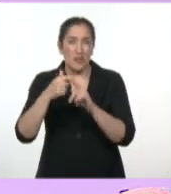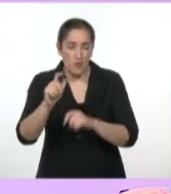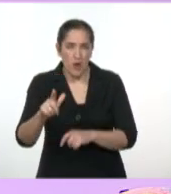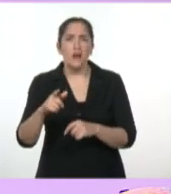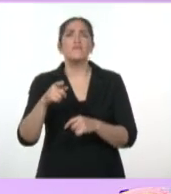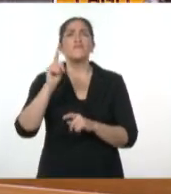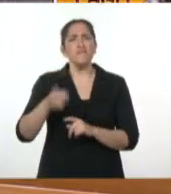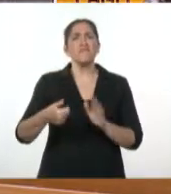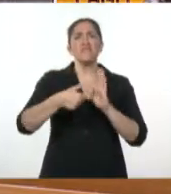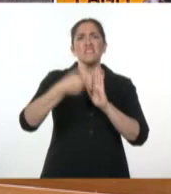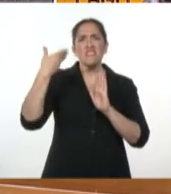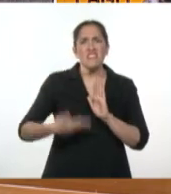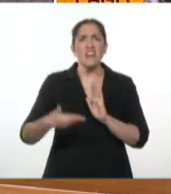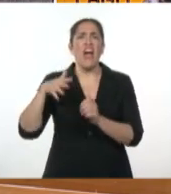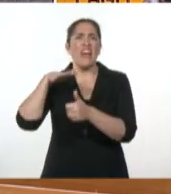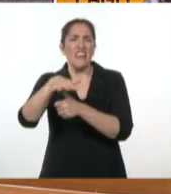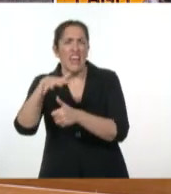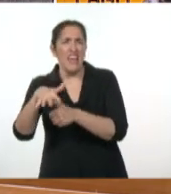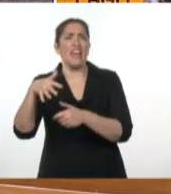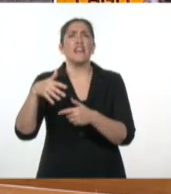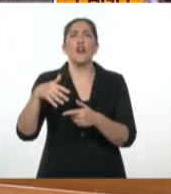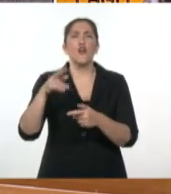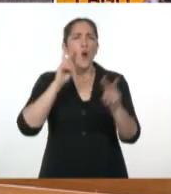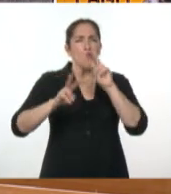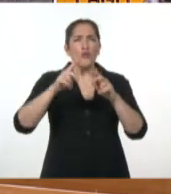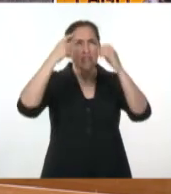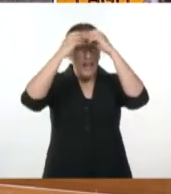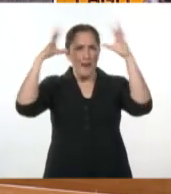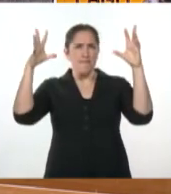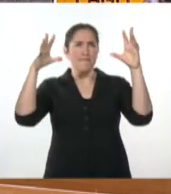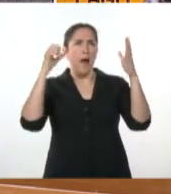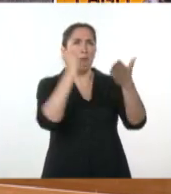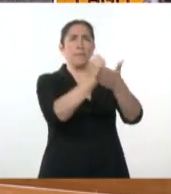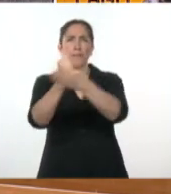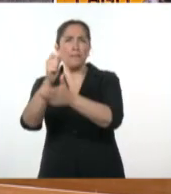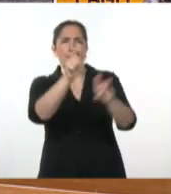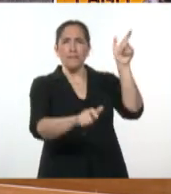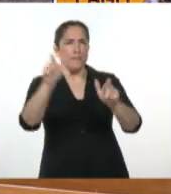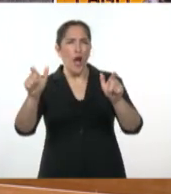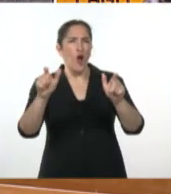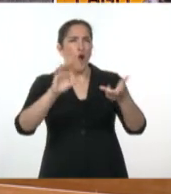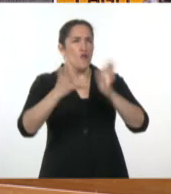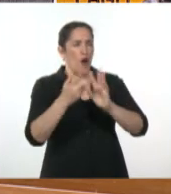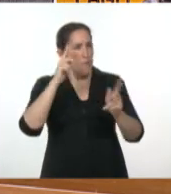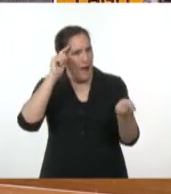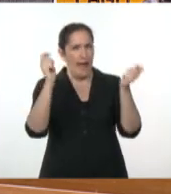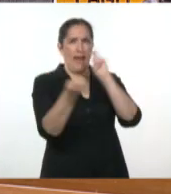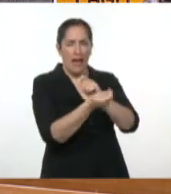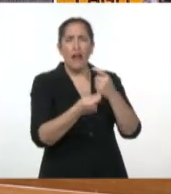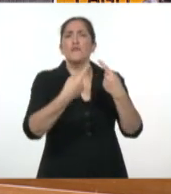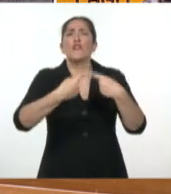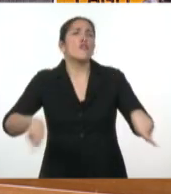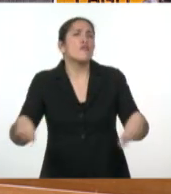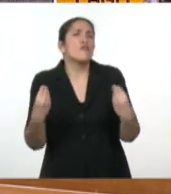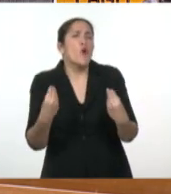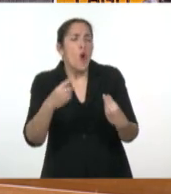desarmar estereotipos, buscamos descubrir en base a qué situaciones, en base a qué cosas es que